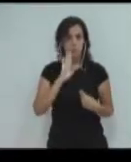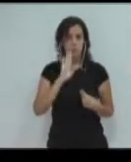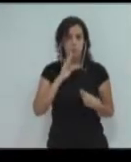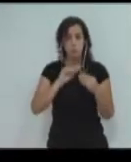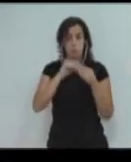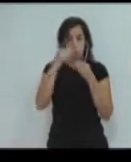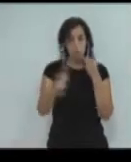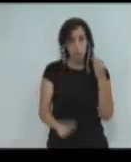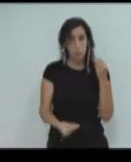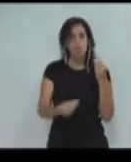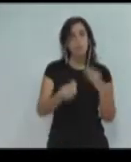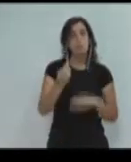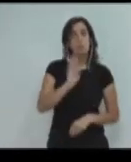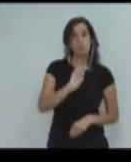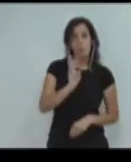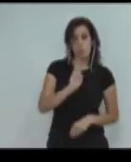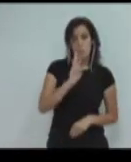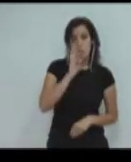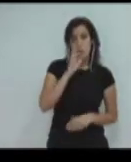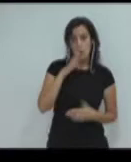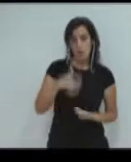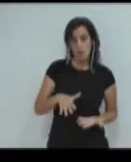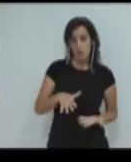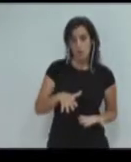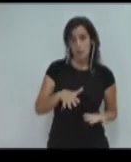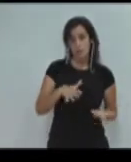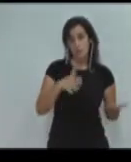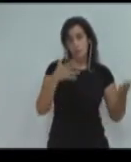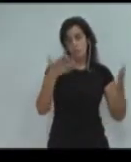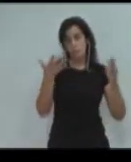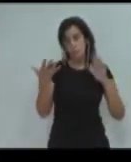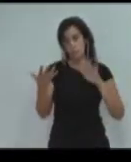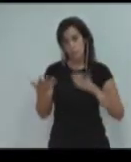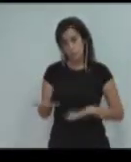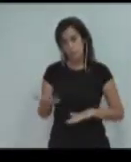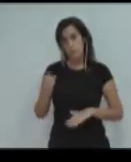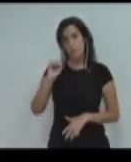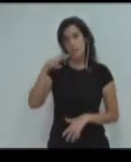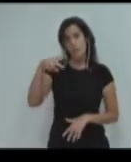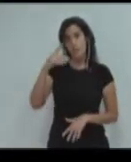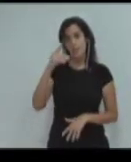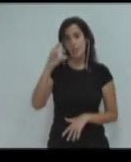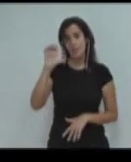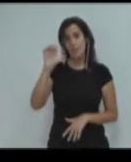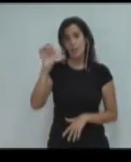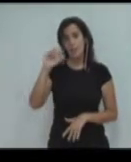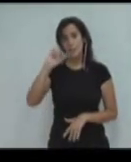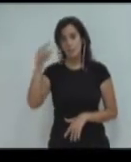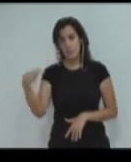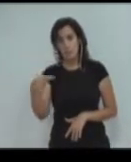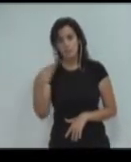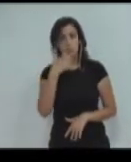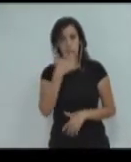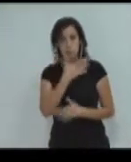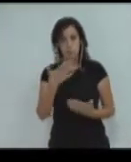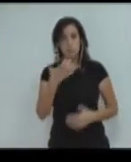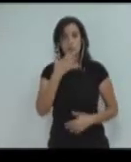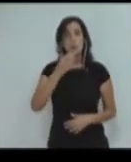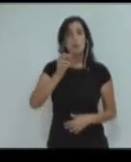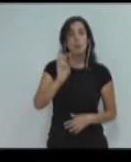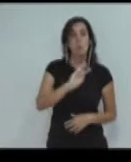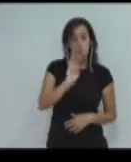documento lo conviertes de Word, lo pasas a InDesign, por ejemplo, pues normalmente si ese Word lo has